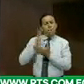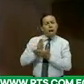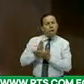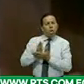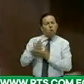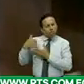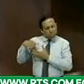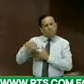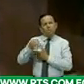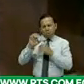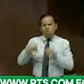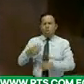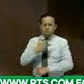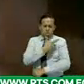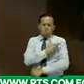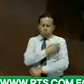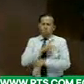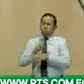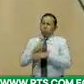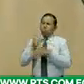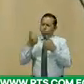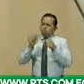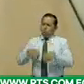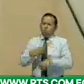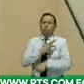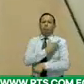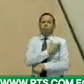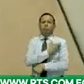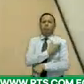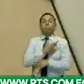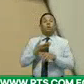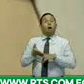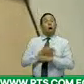la inoculación con dicho fármaco, tras haberse